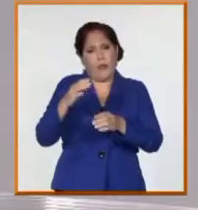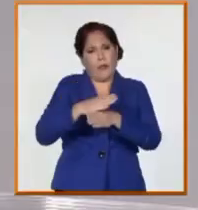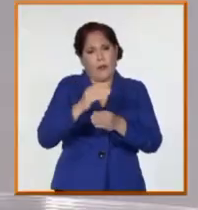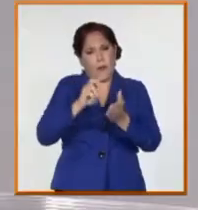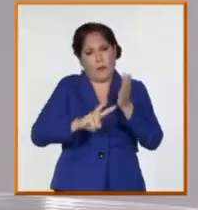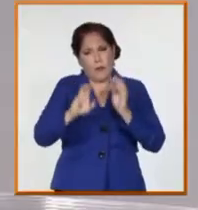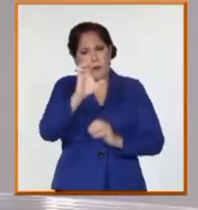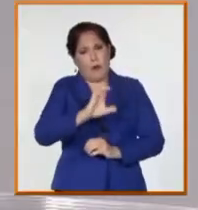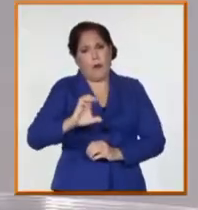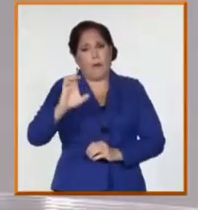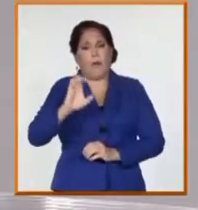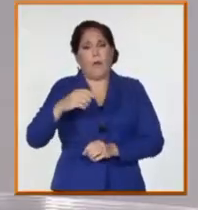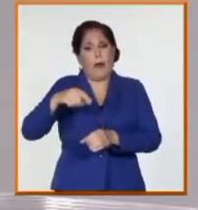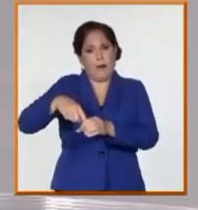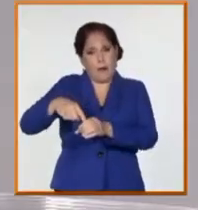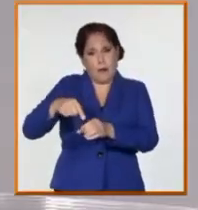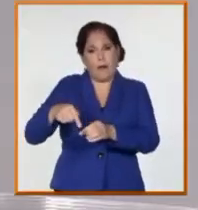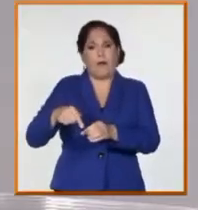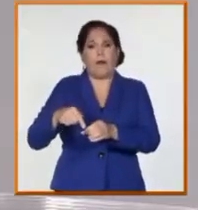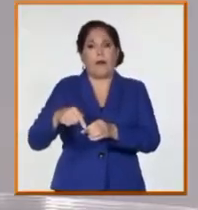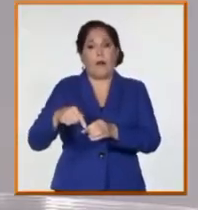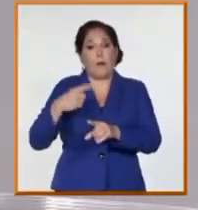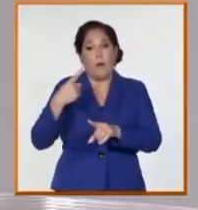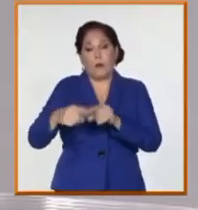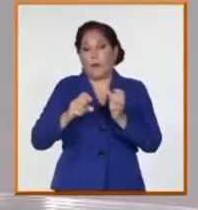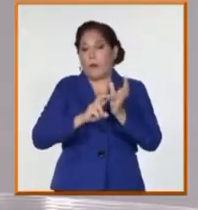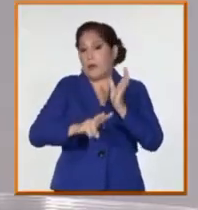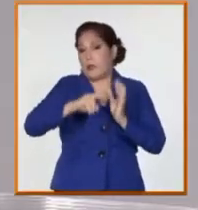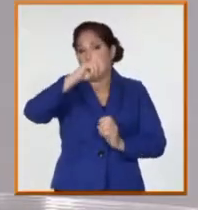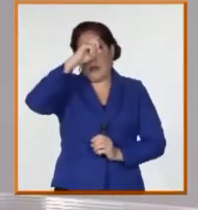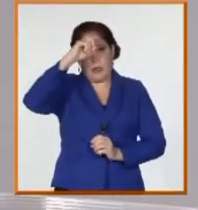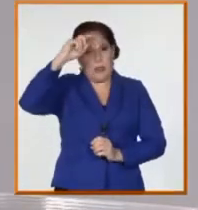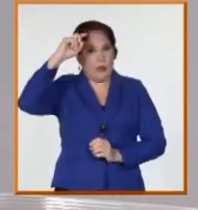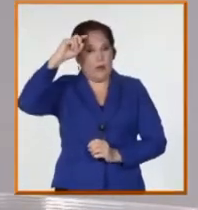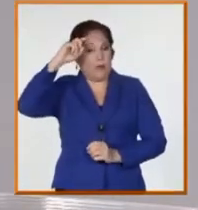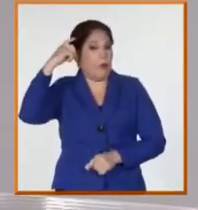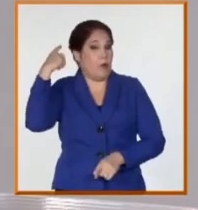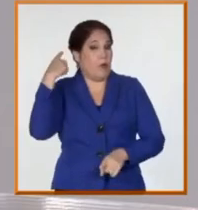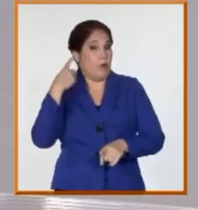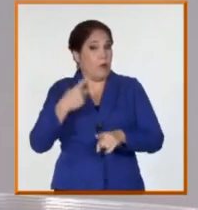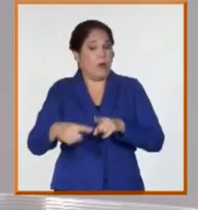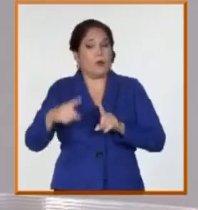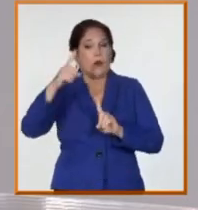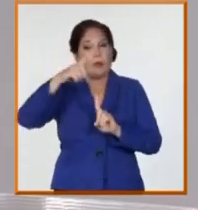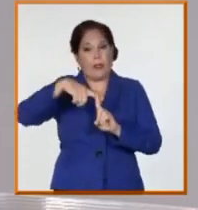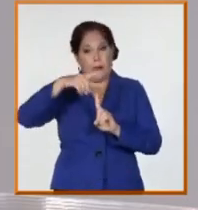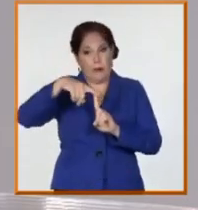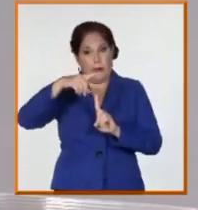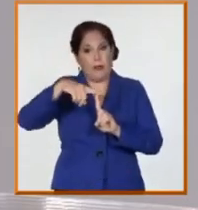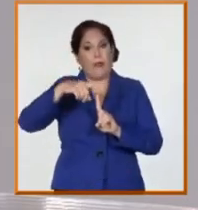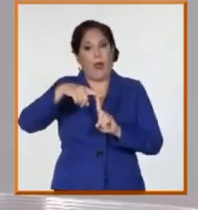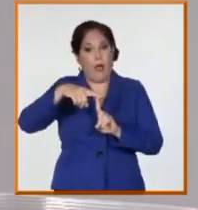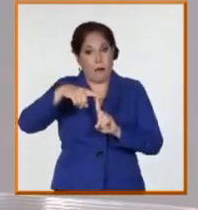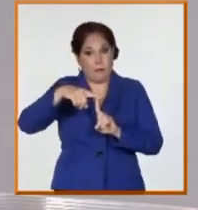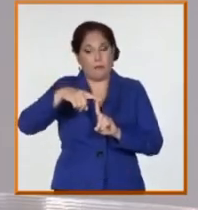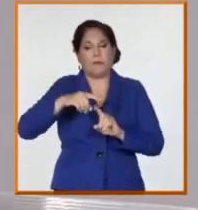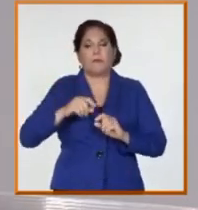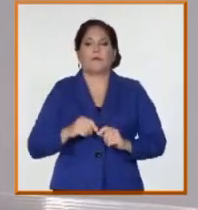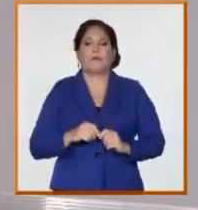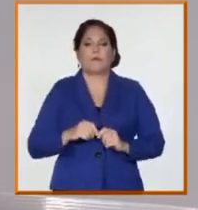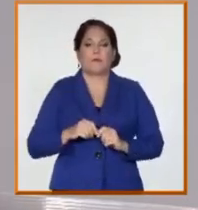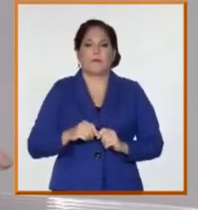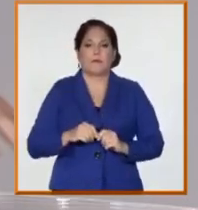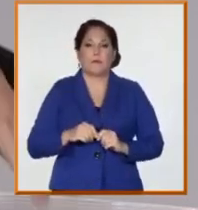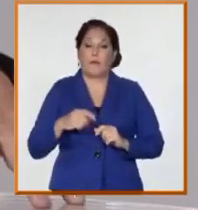Camagüey lo tenemos en santi espíritu también lo tenemos en la carretera de Trinidad de cuando en yaguanabo